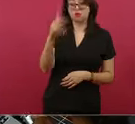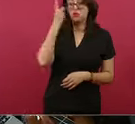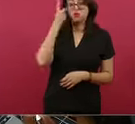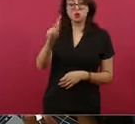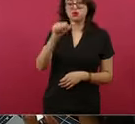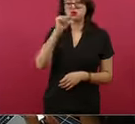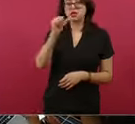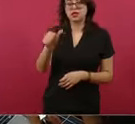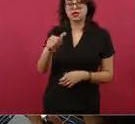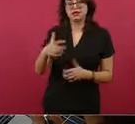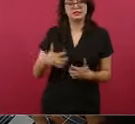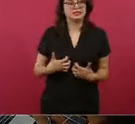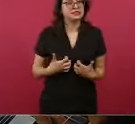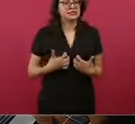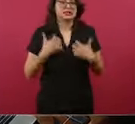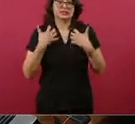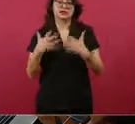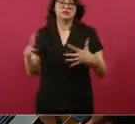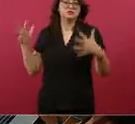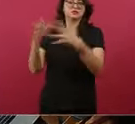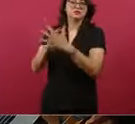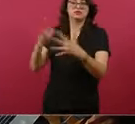pero lamentablemente muchos.